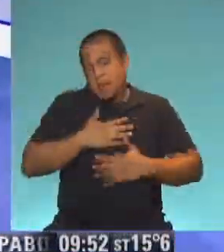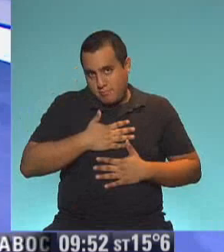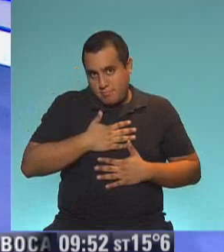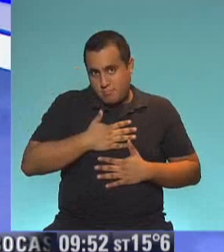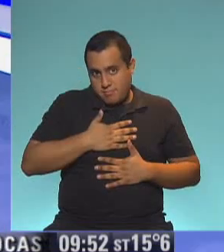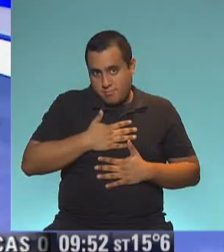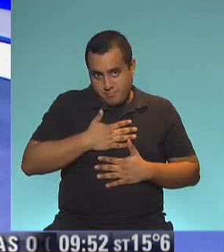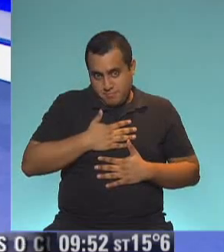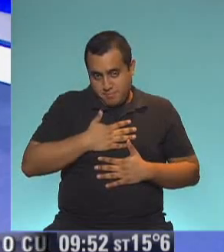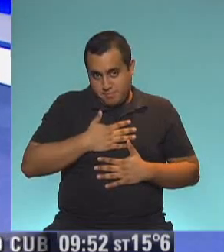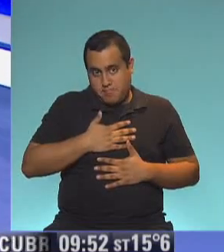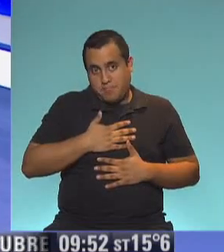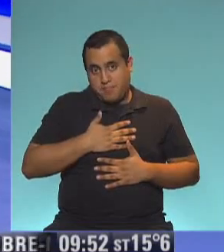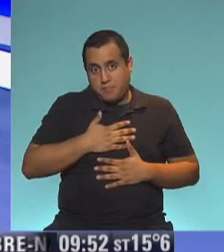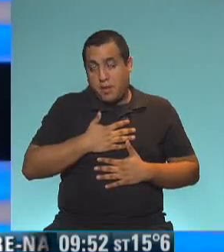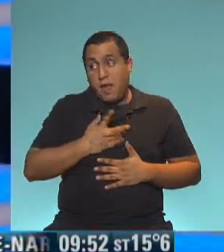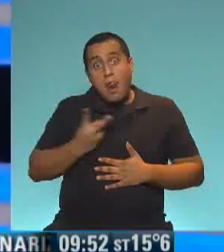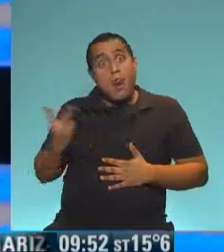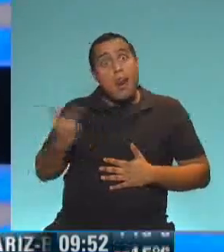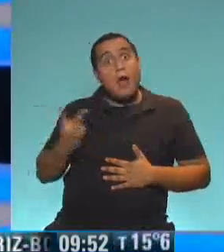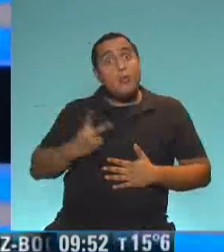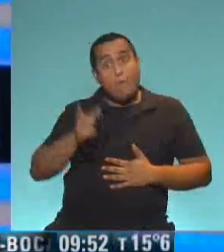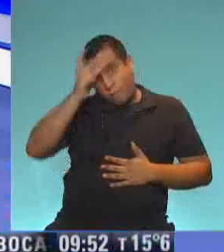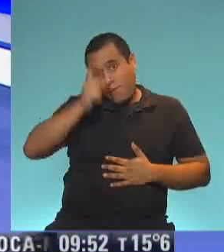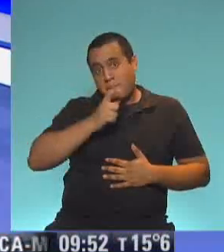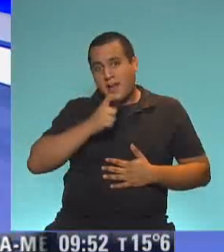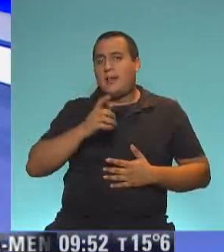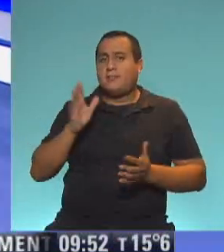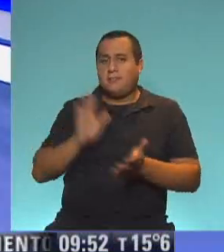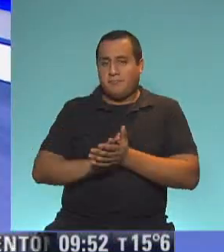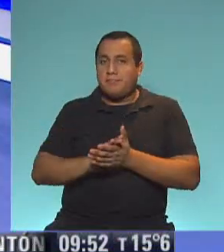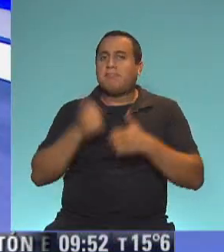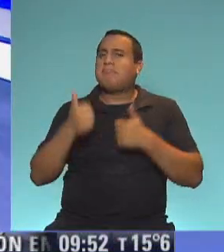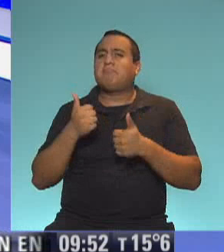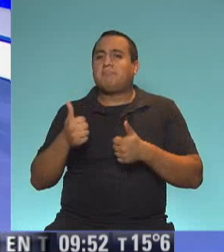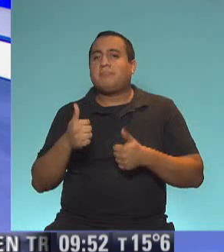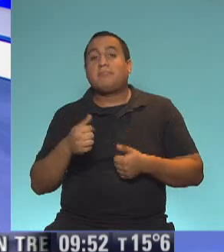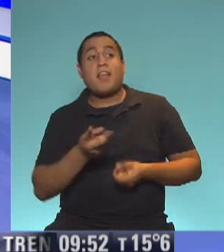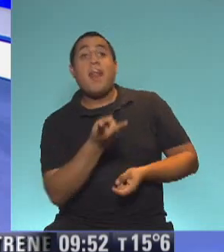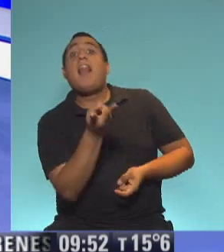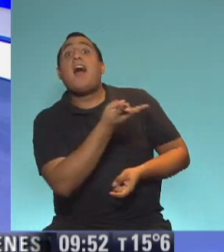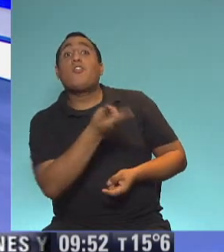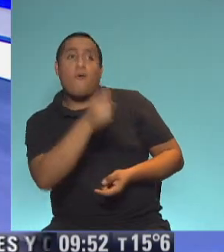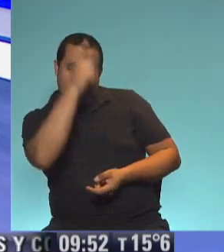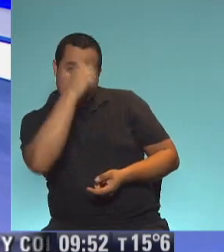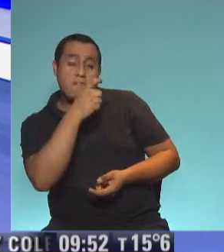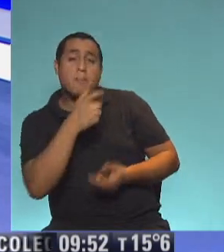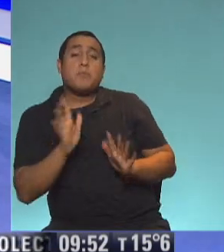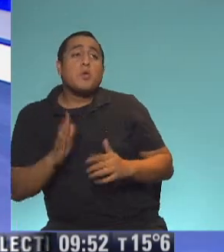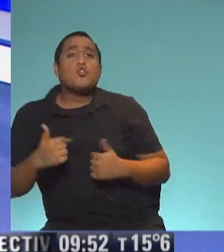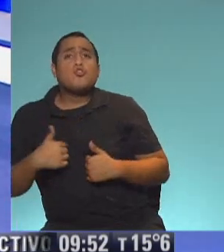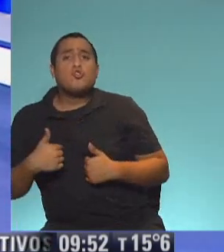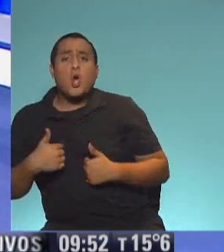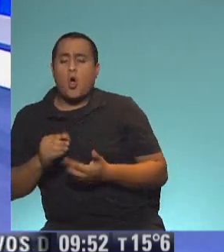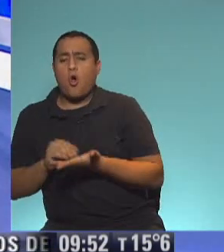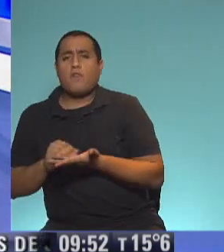Seamos bomberas, tenemos nuestro propio bomberas. Nuestro propio cuartel. Vamos, bomberas. Vamos. Las chicas van a ser bomberas y yo puedo ser un